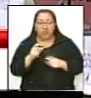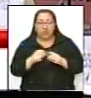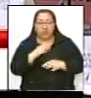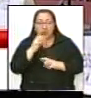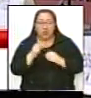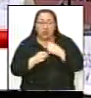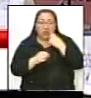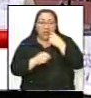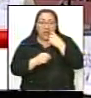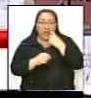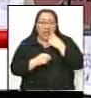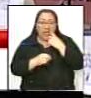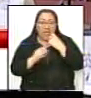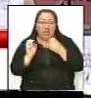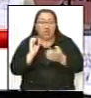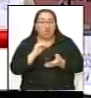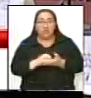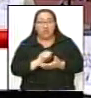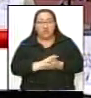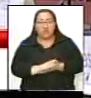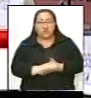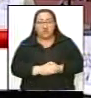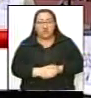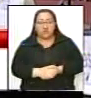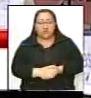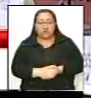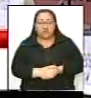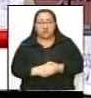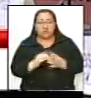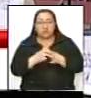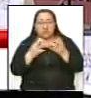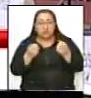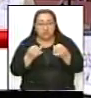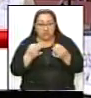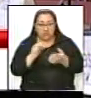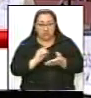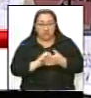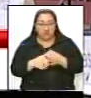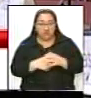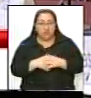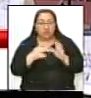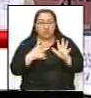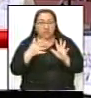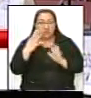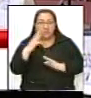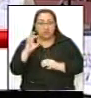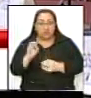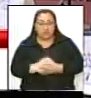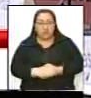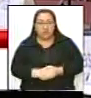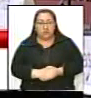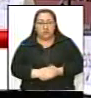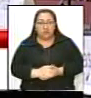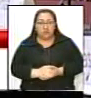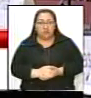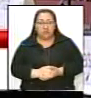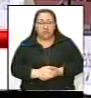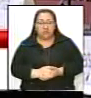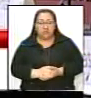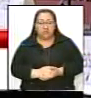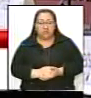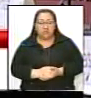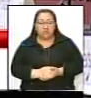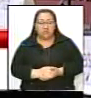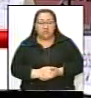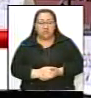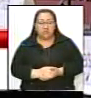proyectos y no son considerados. La gran mayoría, más del 89%, han sido